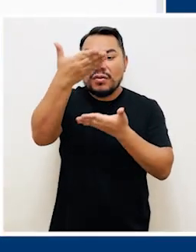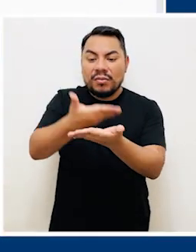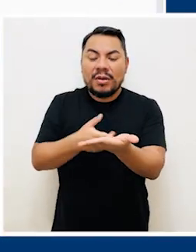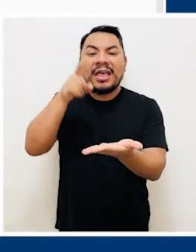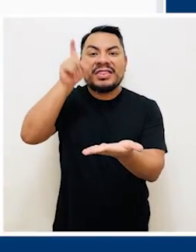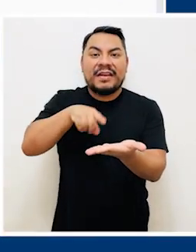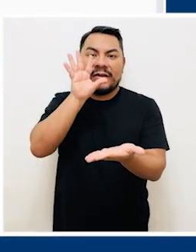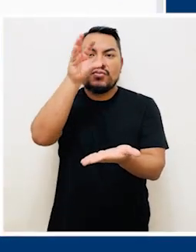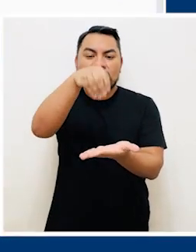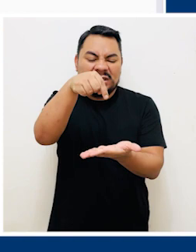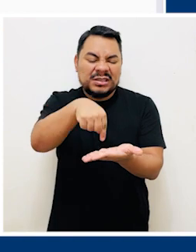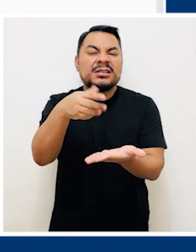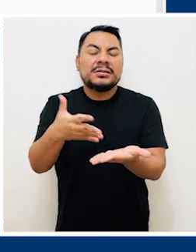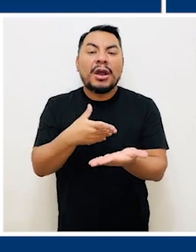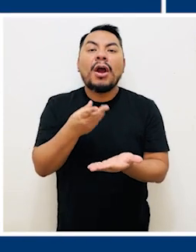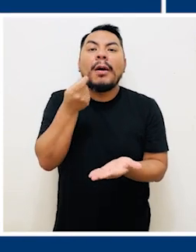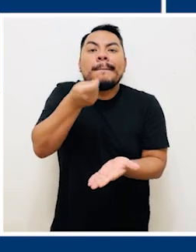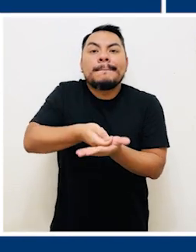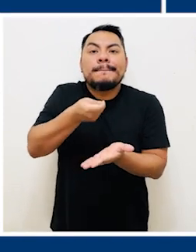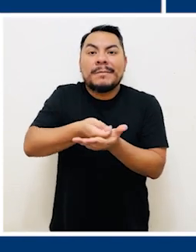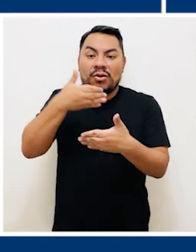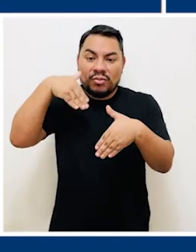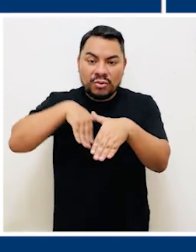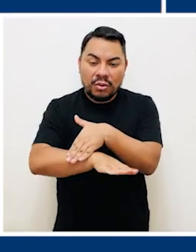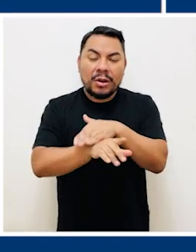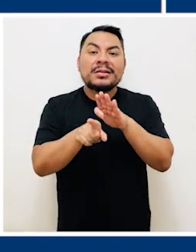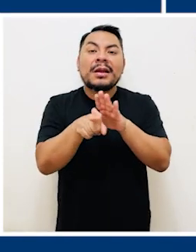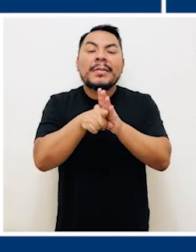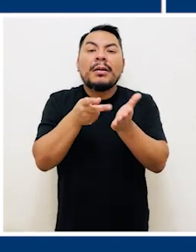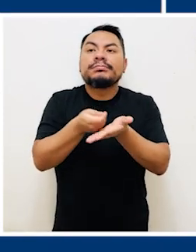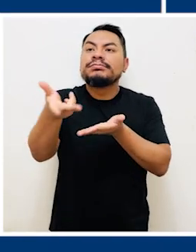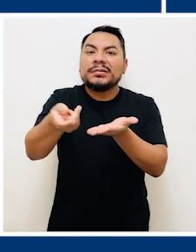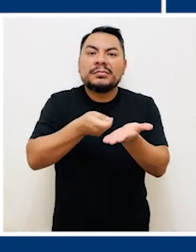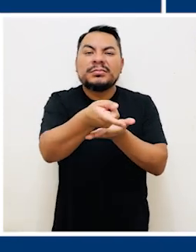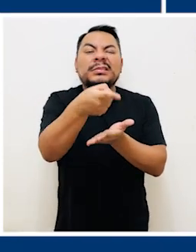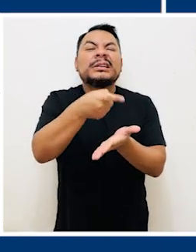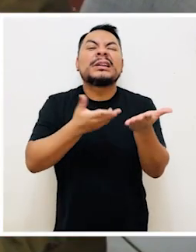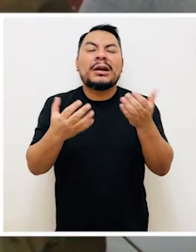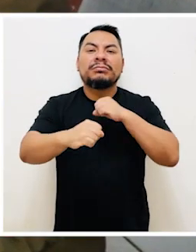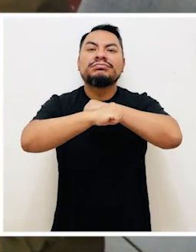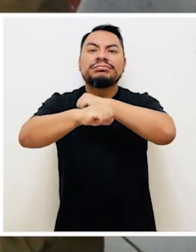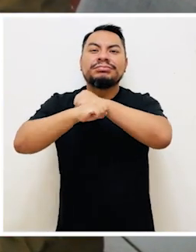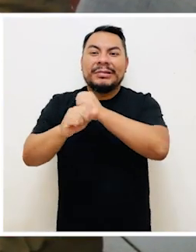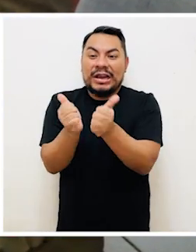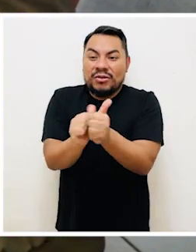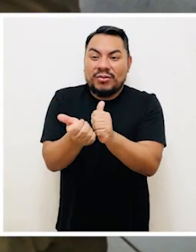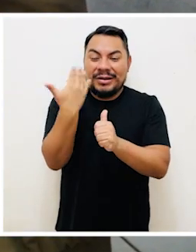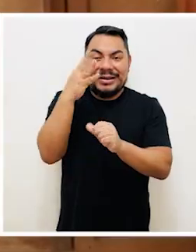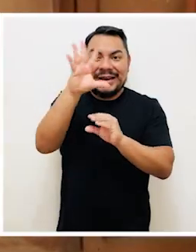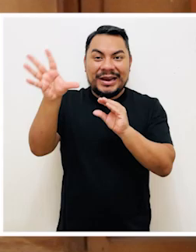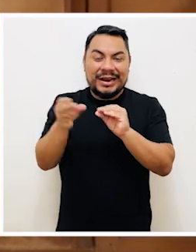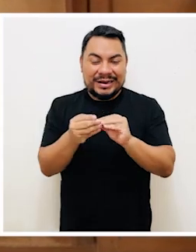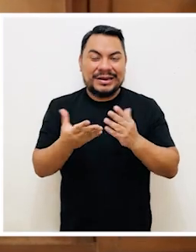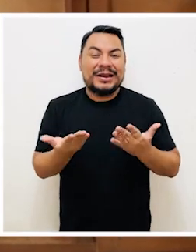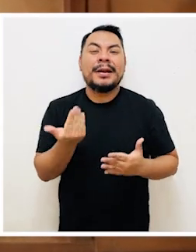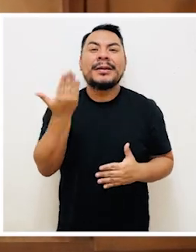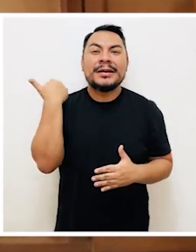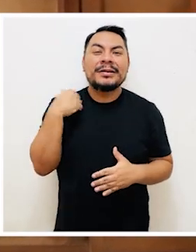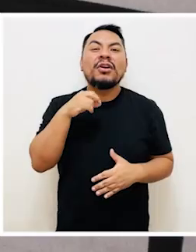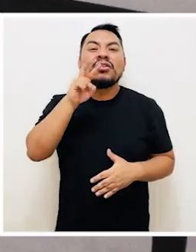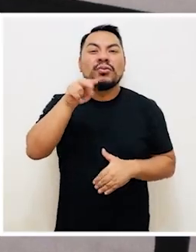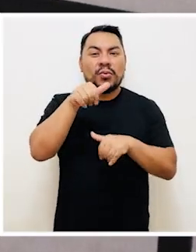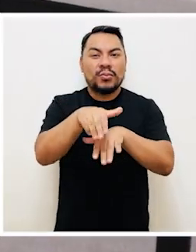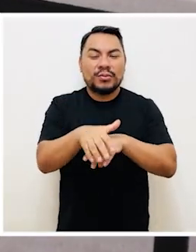El reporte deberá incluir los aportes, ingresos y gastos efectuados en el marco de los comicios complementarios